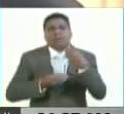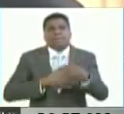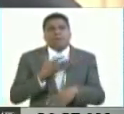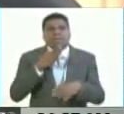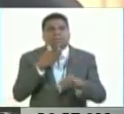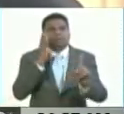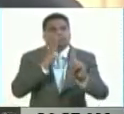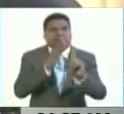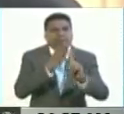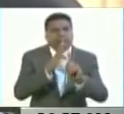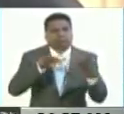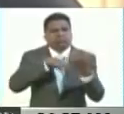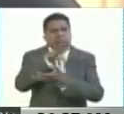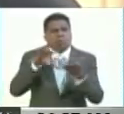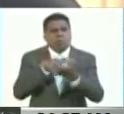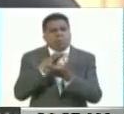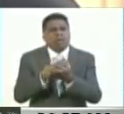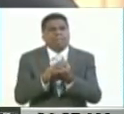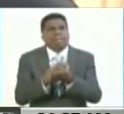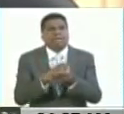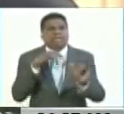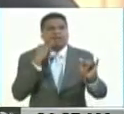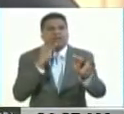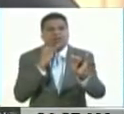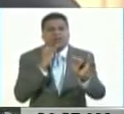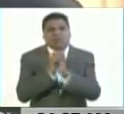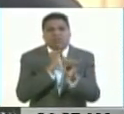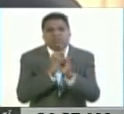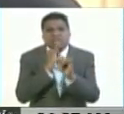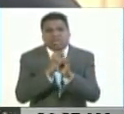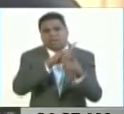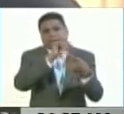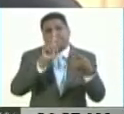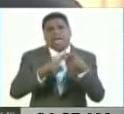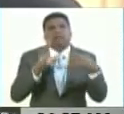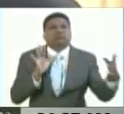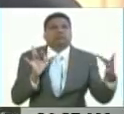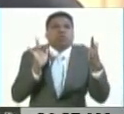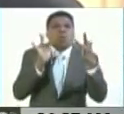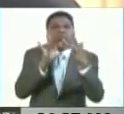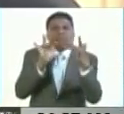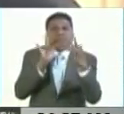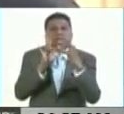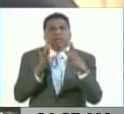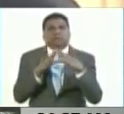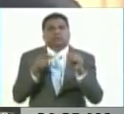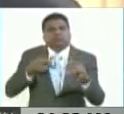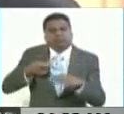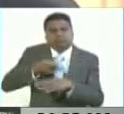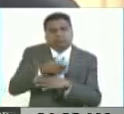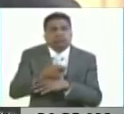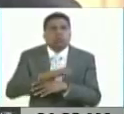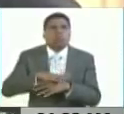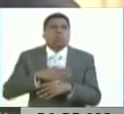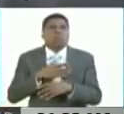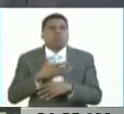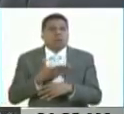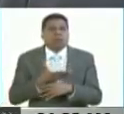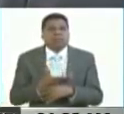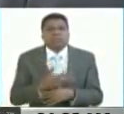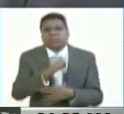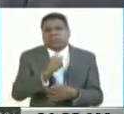ataques informáticos. O sea, repito, cualquier cosa que esté conectado a las redes, que esté conectado y esté enchufado y esté prendido, puede ser hackeado desde